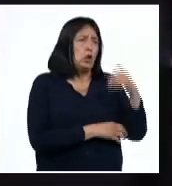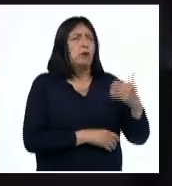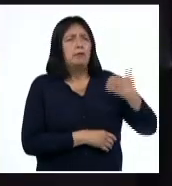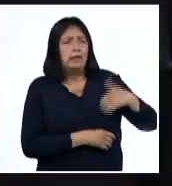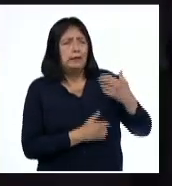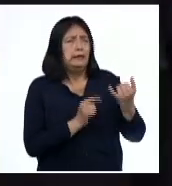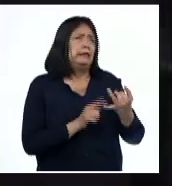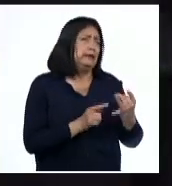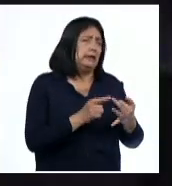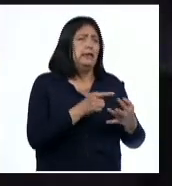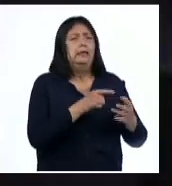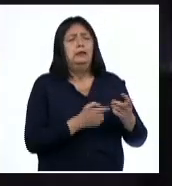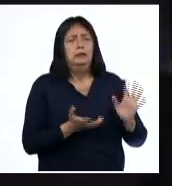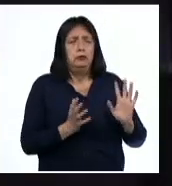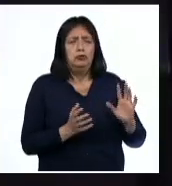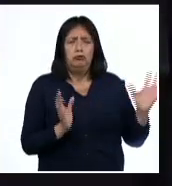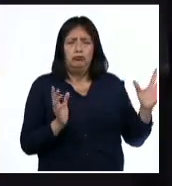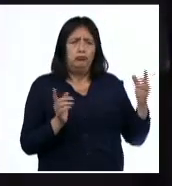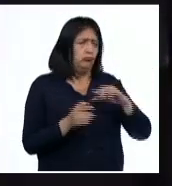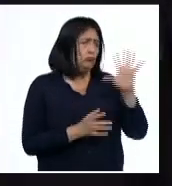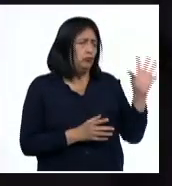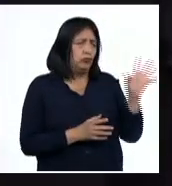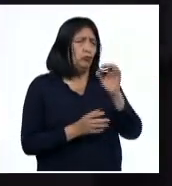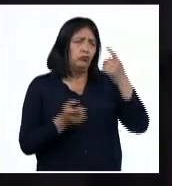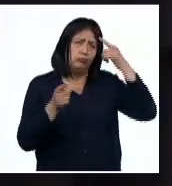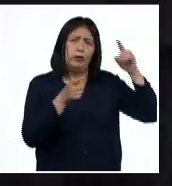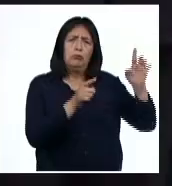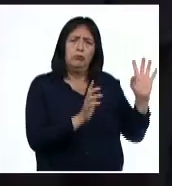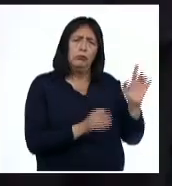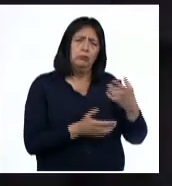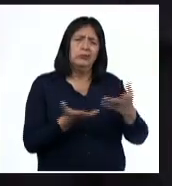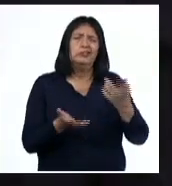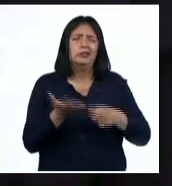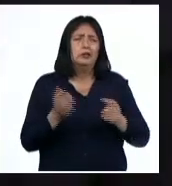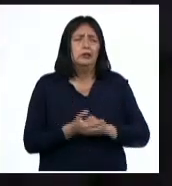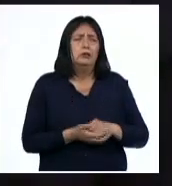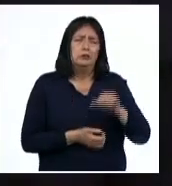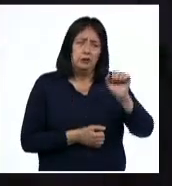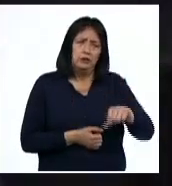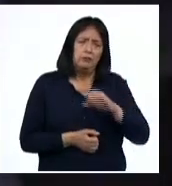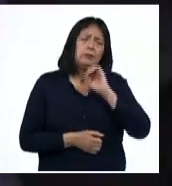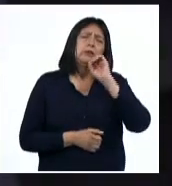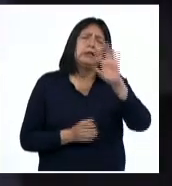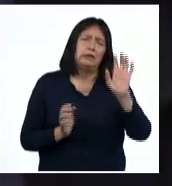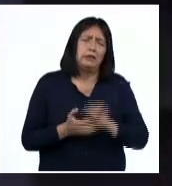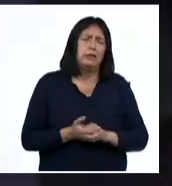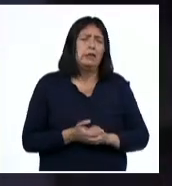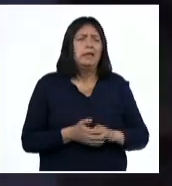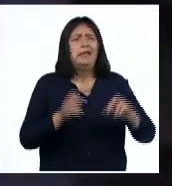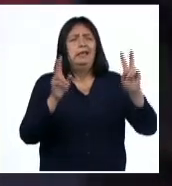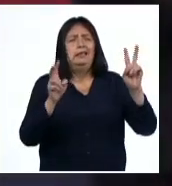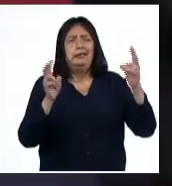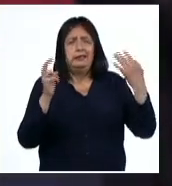Argentina, y todos coincidíamos en que vamos a decir de que el tema